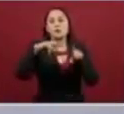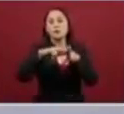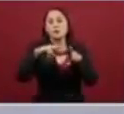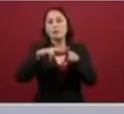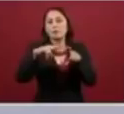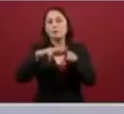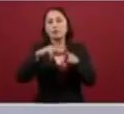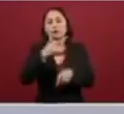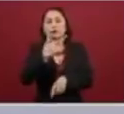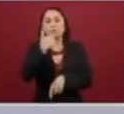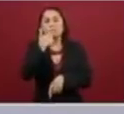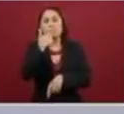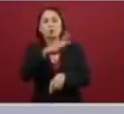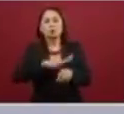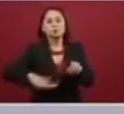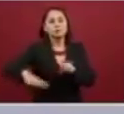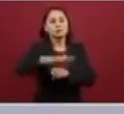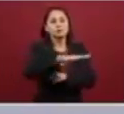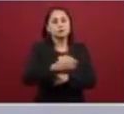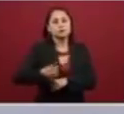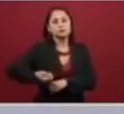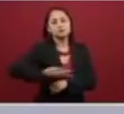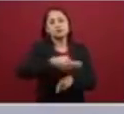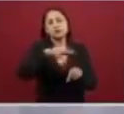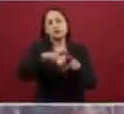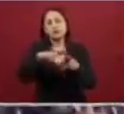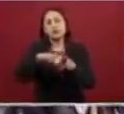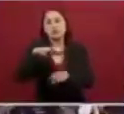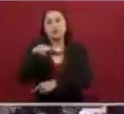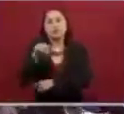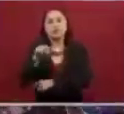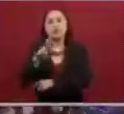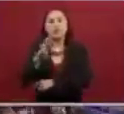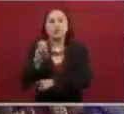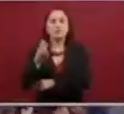Nabor Carrillo, entre otras acciones.